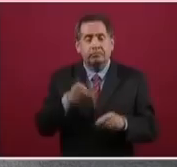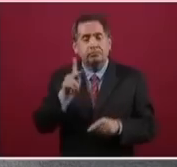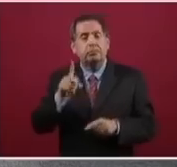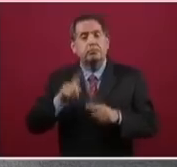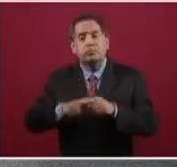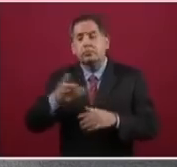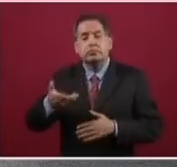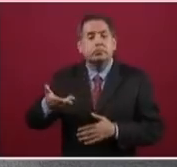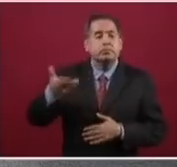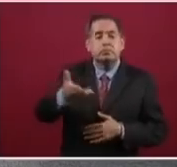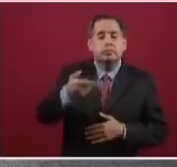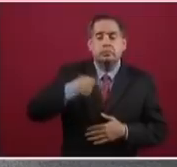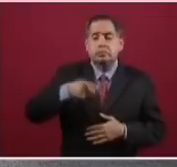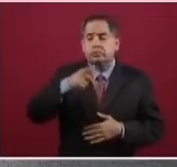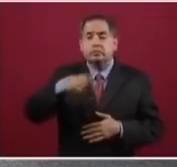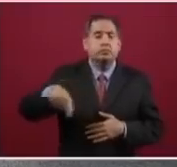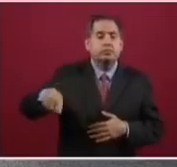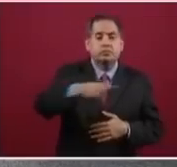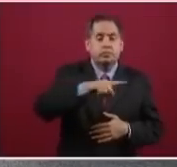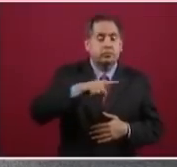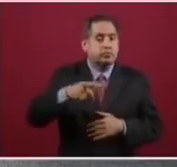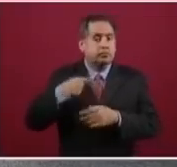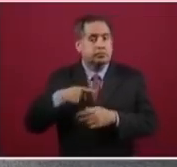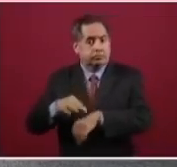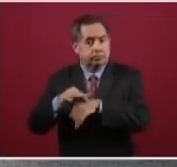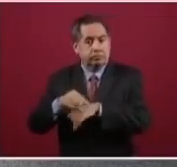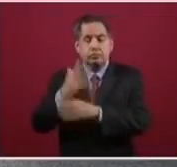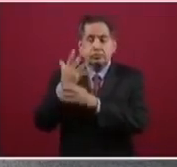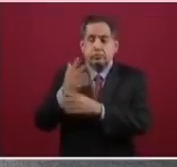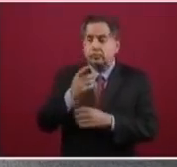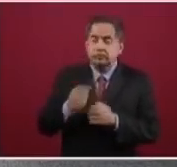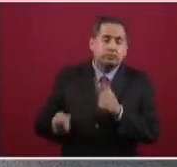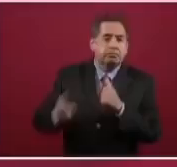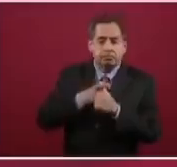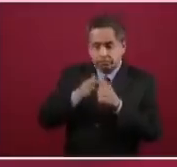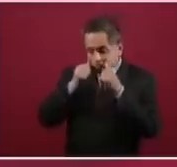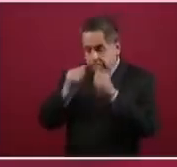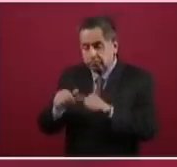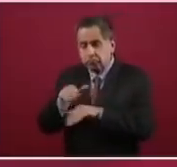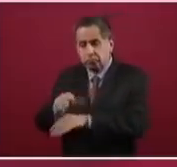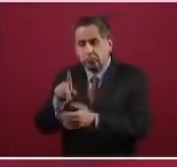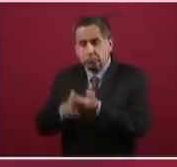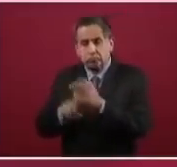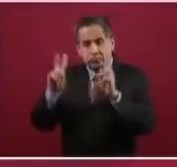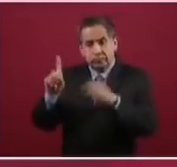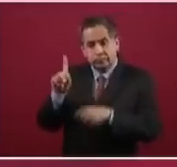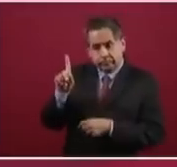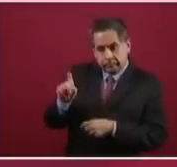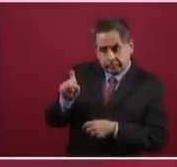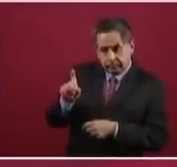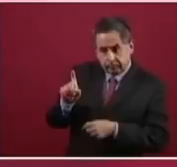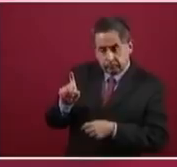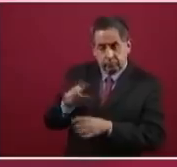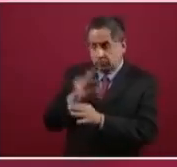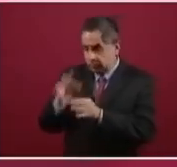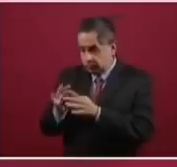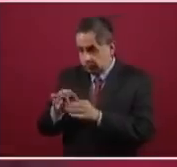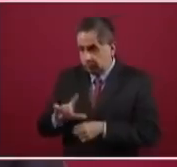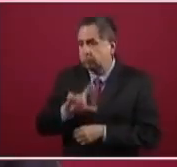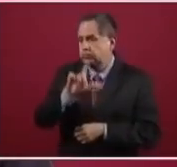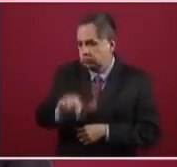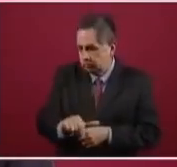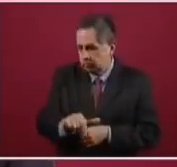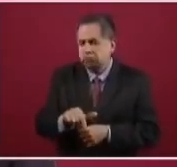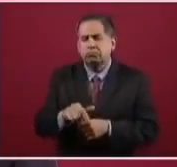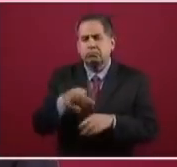petición de la ciudadanía en que primero se atendieran los problemas de agua y después los del metrobus una vez que se